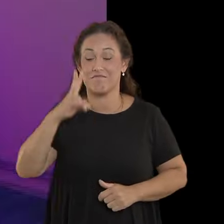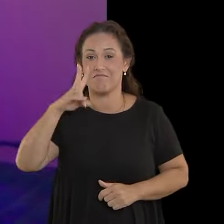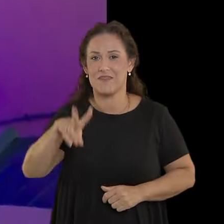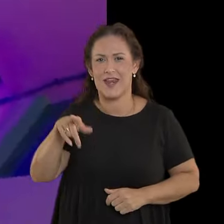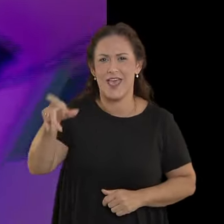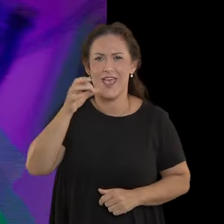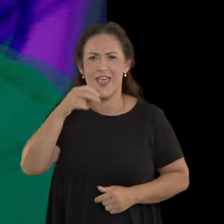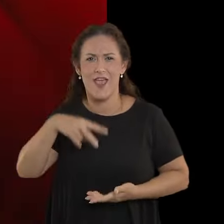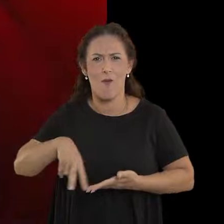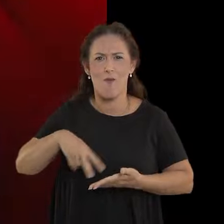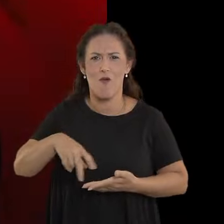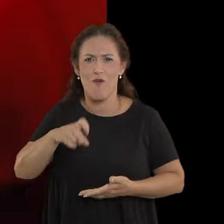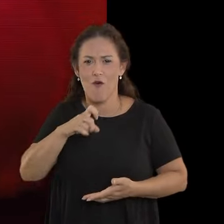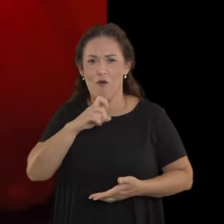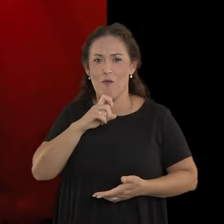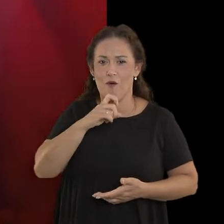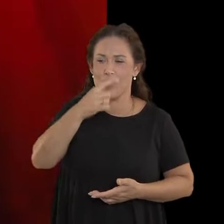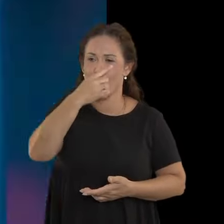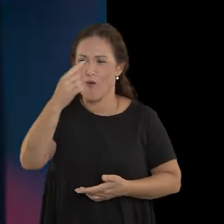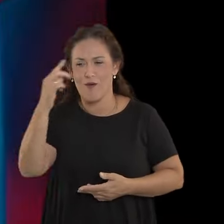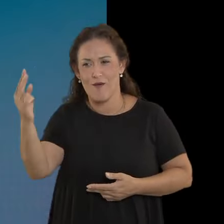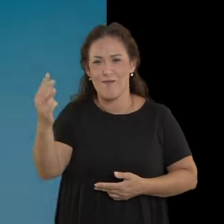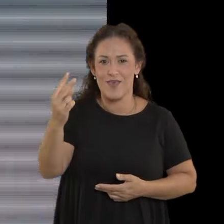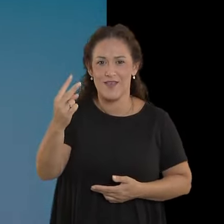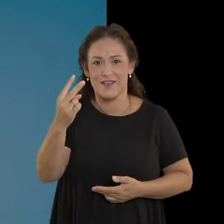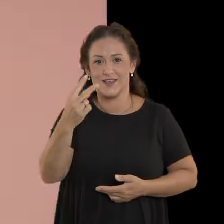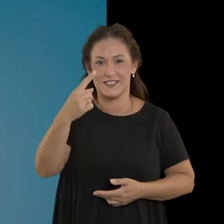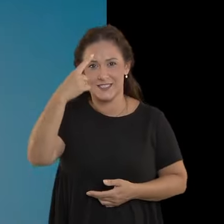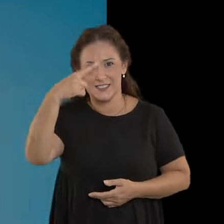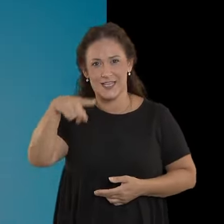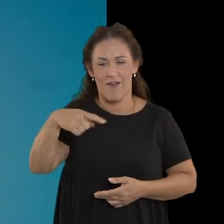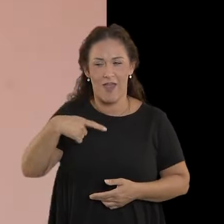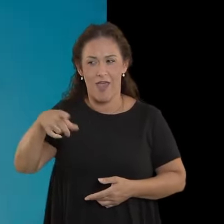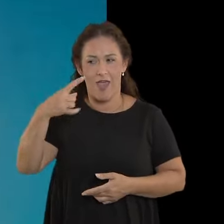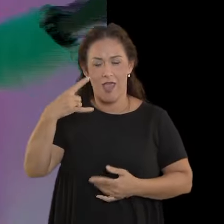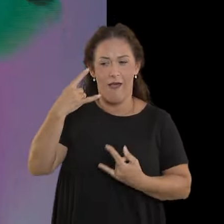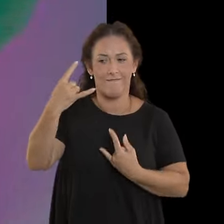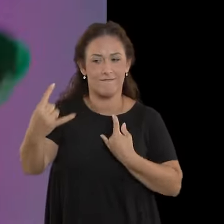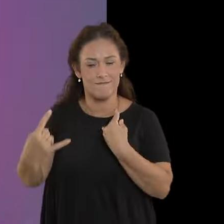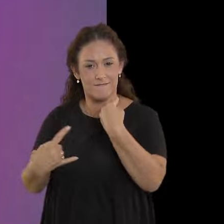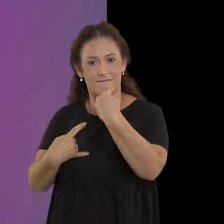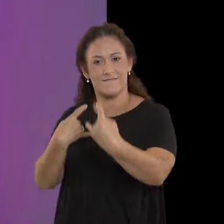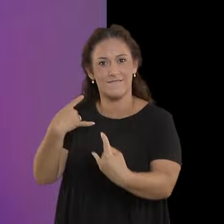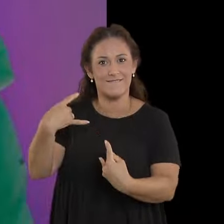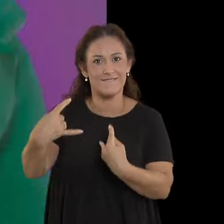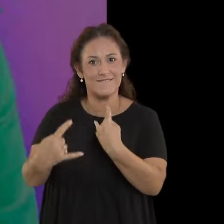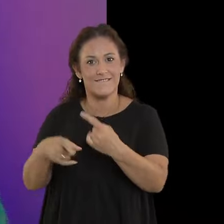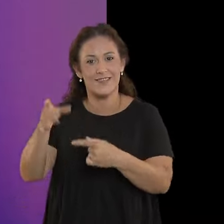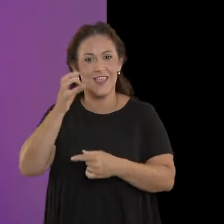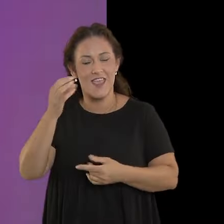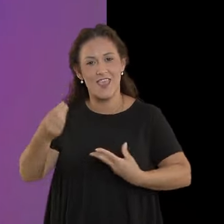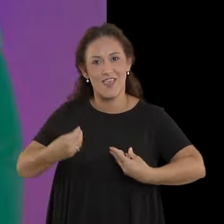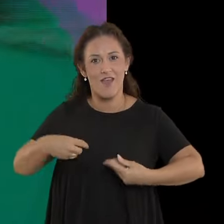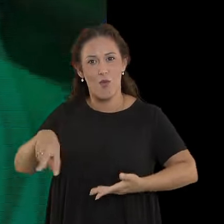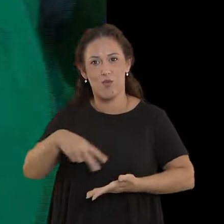se mueve, ya los ojitos me mira, sabiendo que eso me puede. Ella se la vive